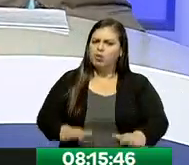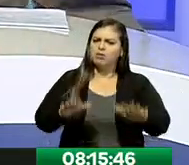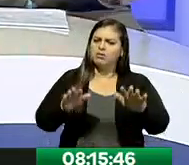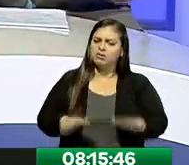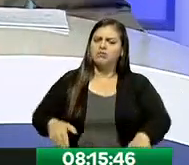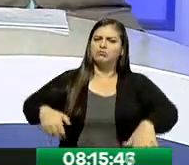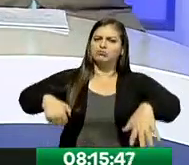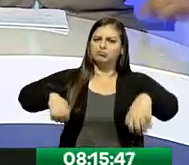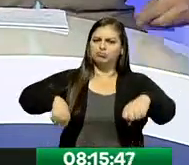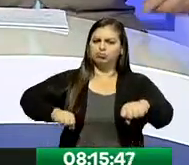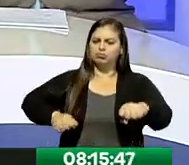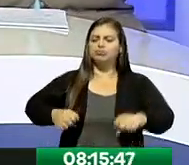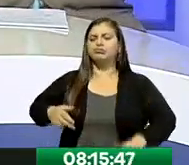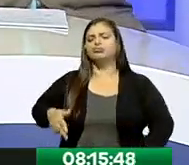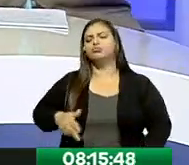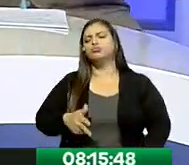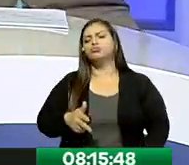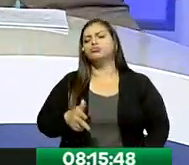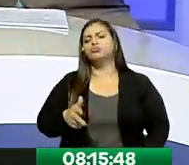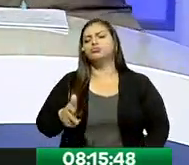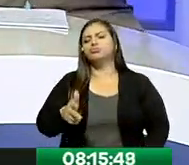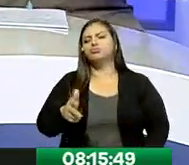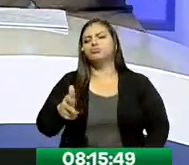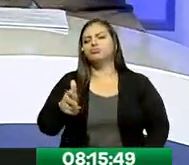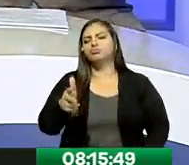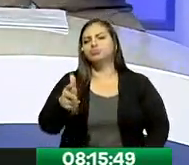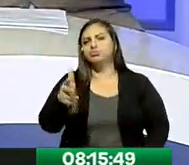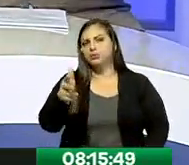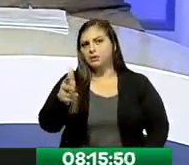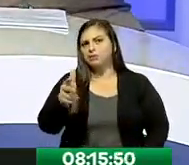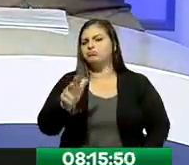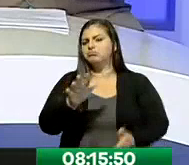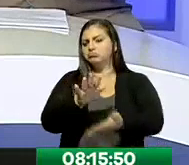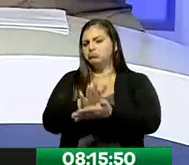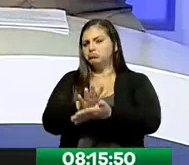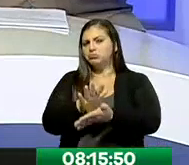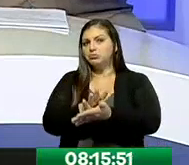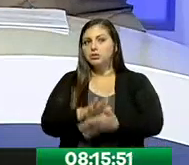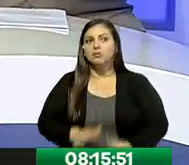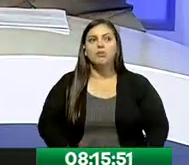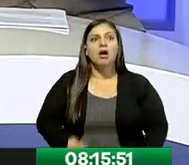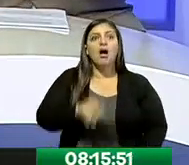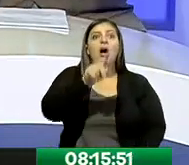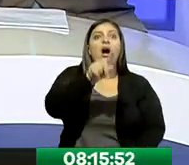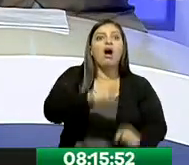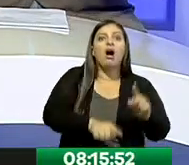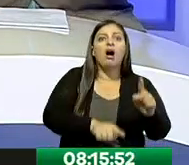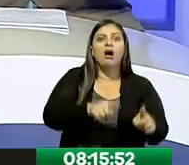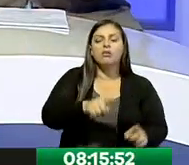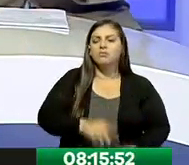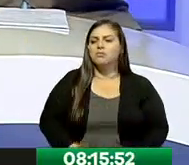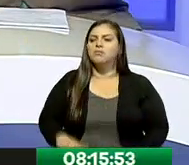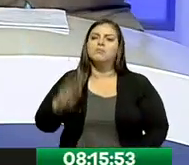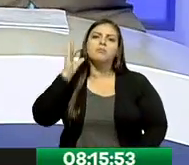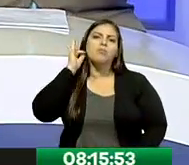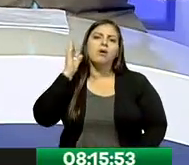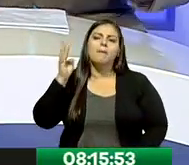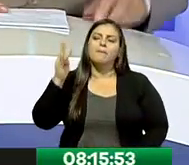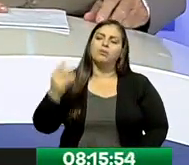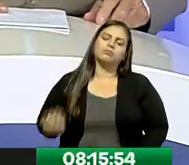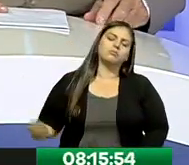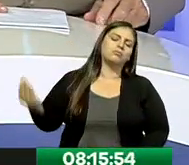con hijo adelante, con hijo atrás, y andan que parecen que van a perder el puesto en la mesa de la